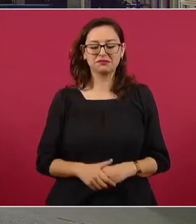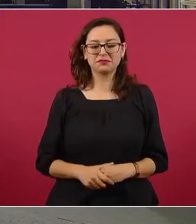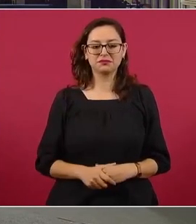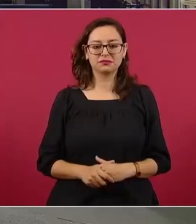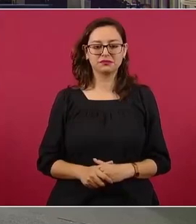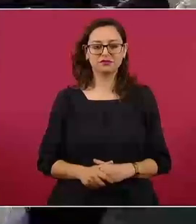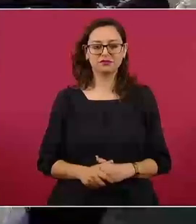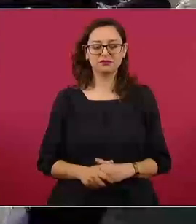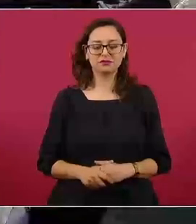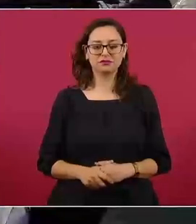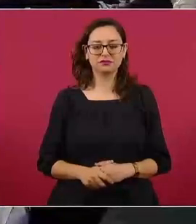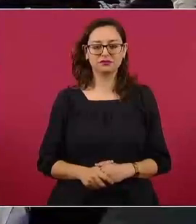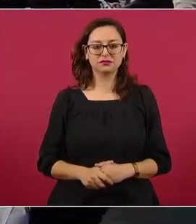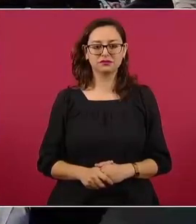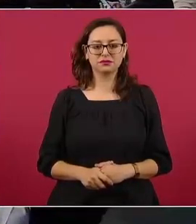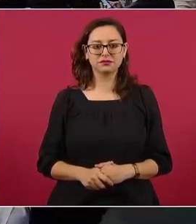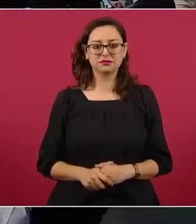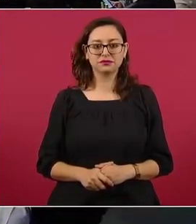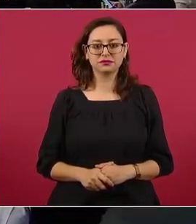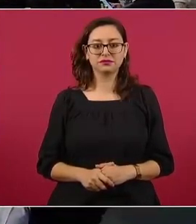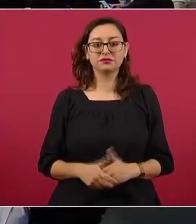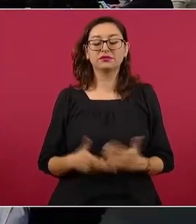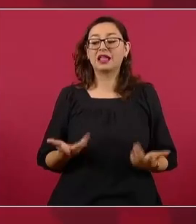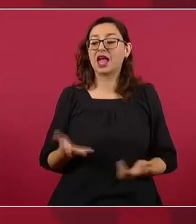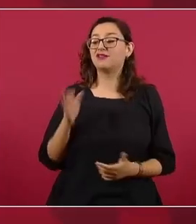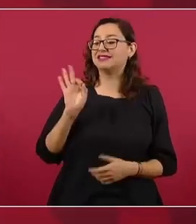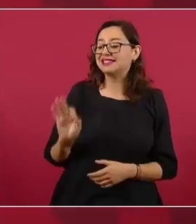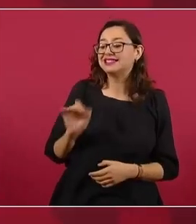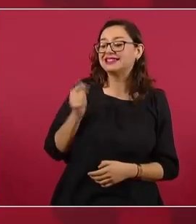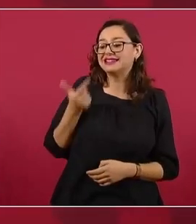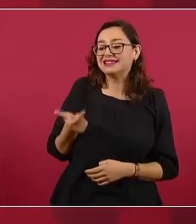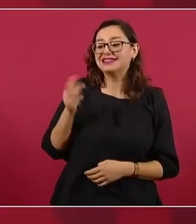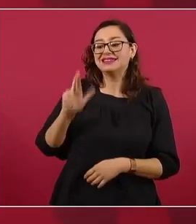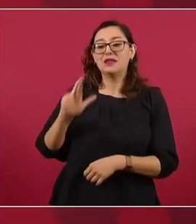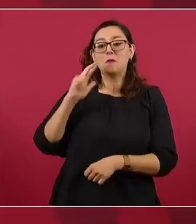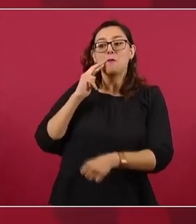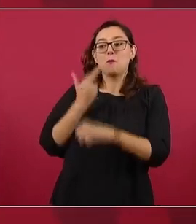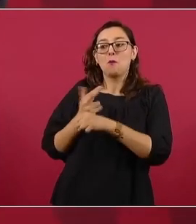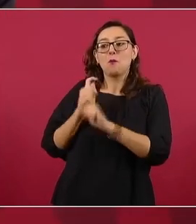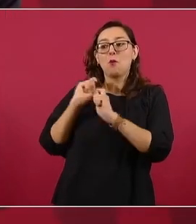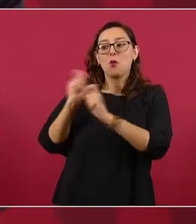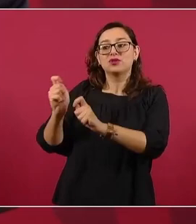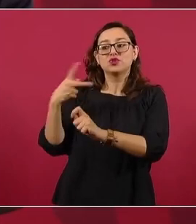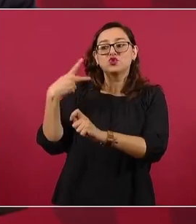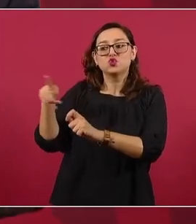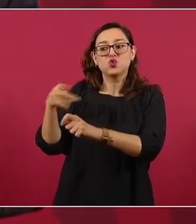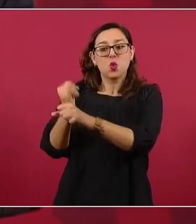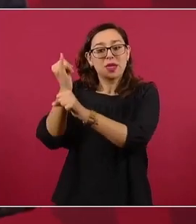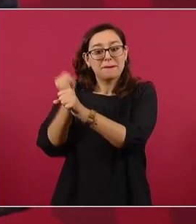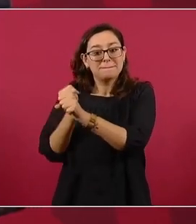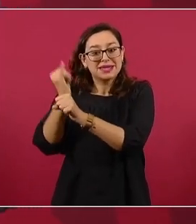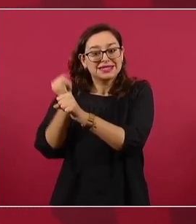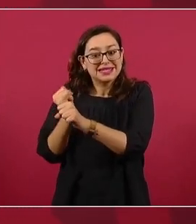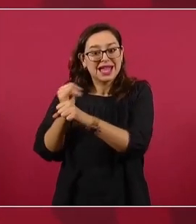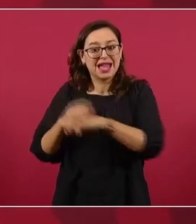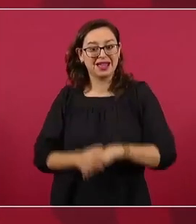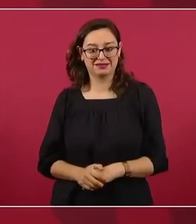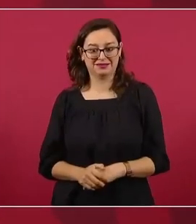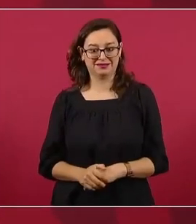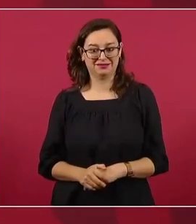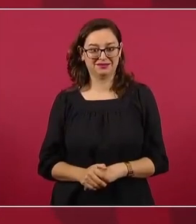investigación. En la investigación la lleva a cabo el fiscal. ¿La Y yo ya les acabo de